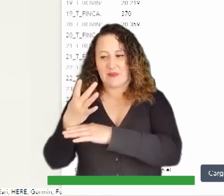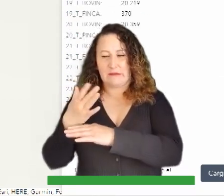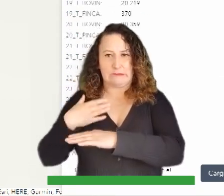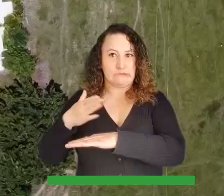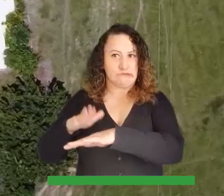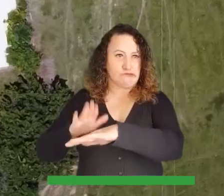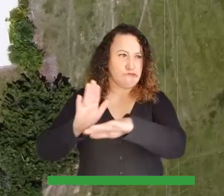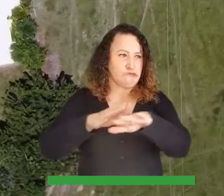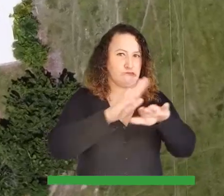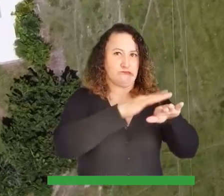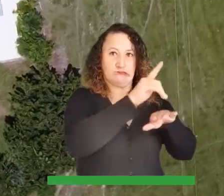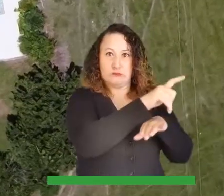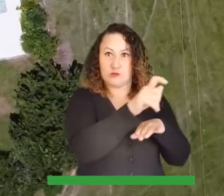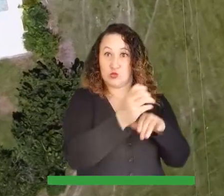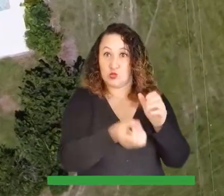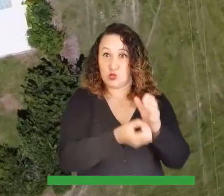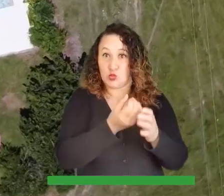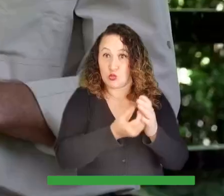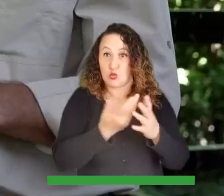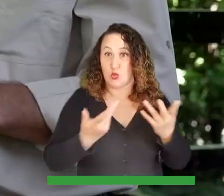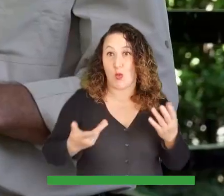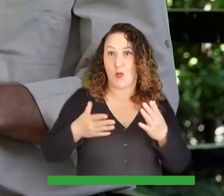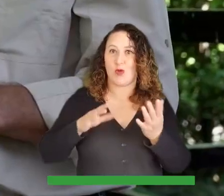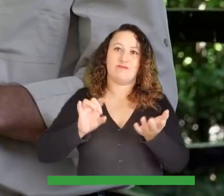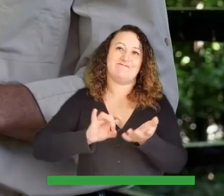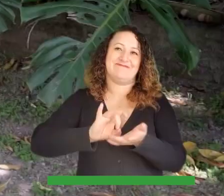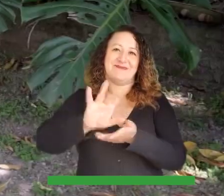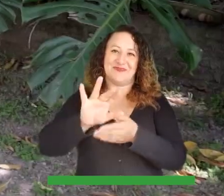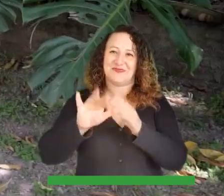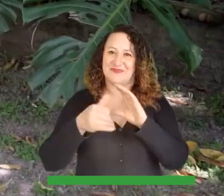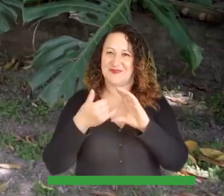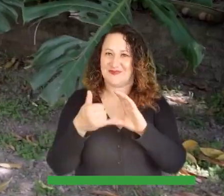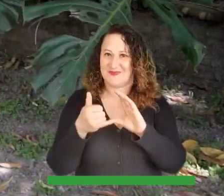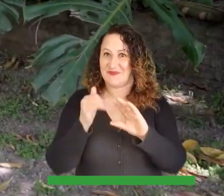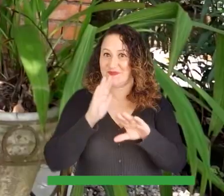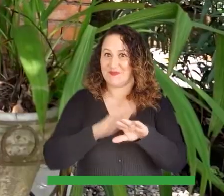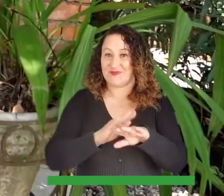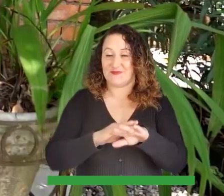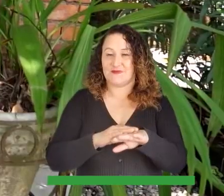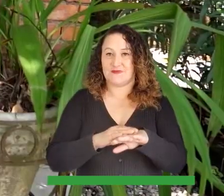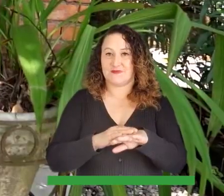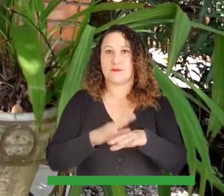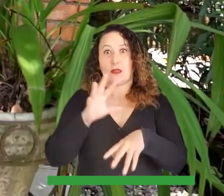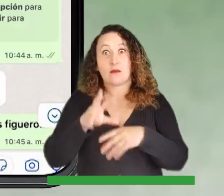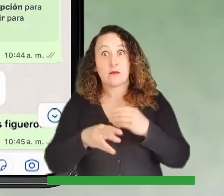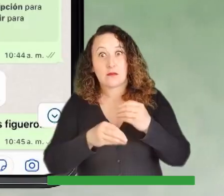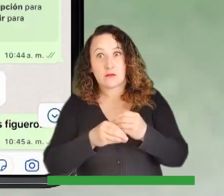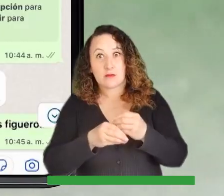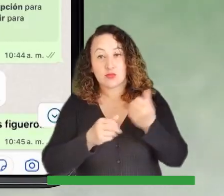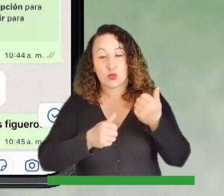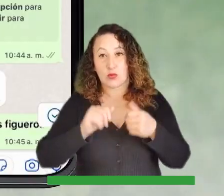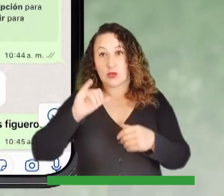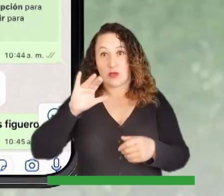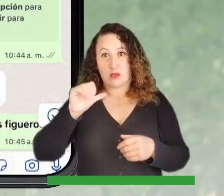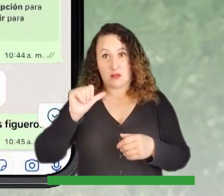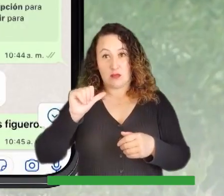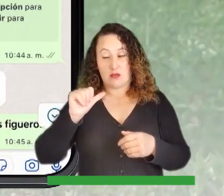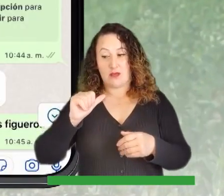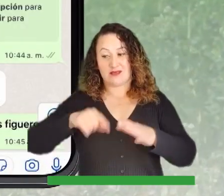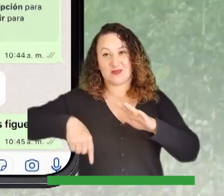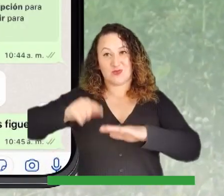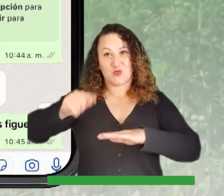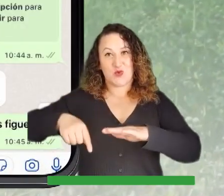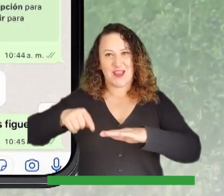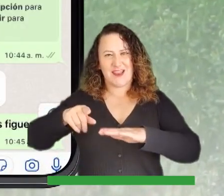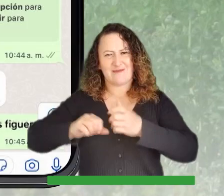de la zona, quienes serán informados vía WhatsApp. Pero, además, la Escuela ICA, un